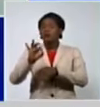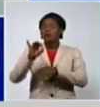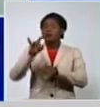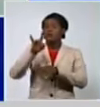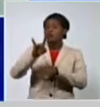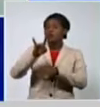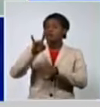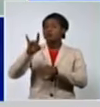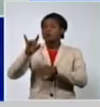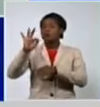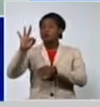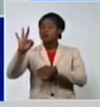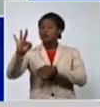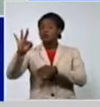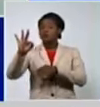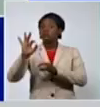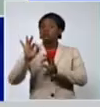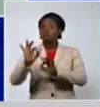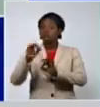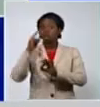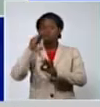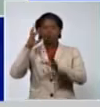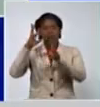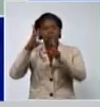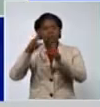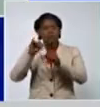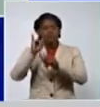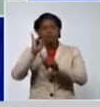22.998. Estamos hablando de